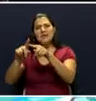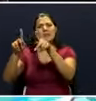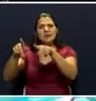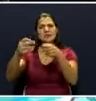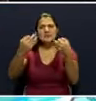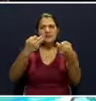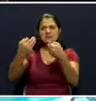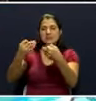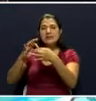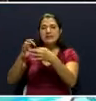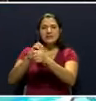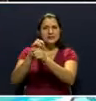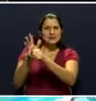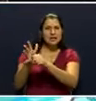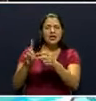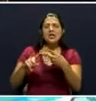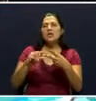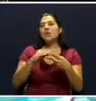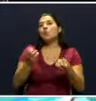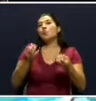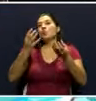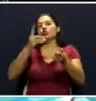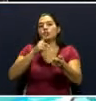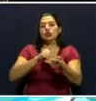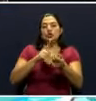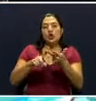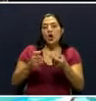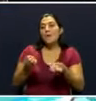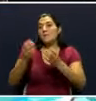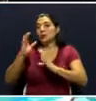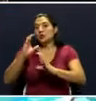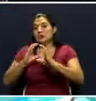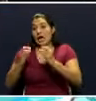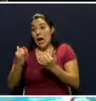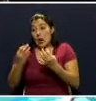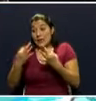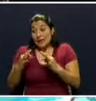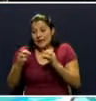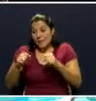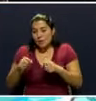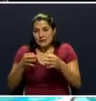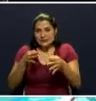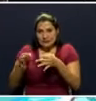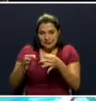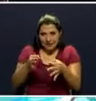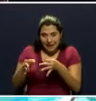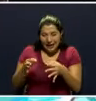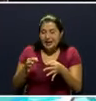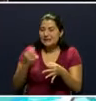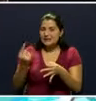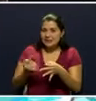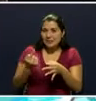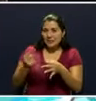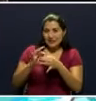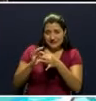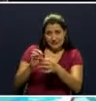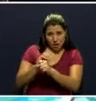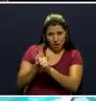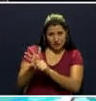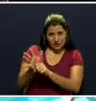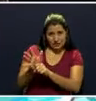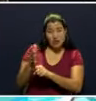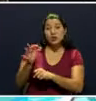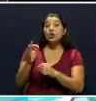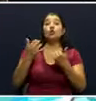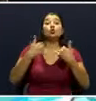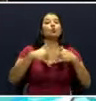enorme cantidad de médicos y de científicos que están tratando de explicar de manera permanente, persiste eso